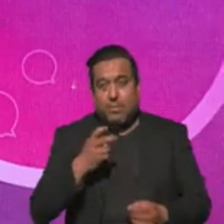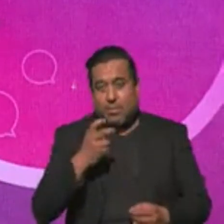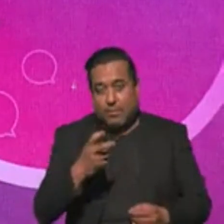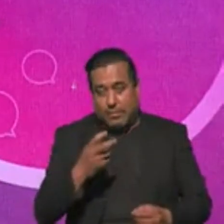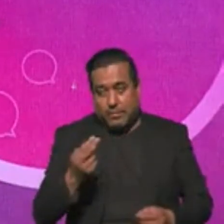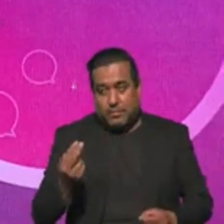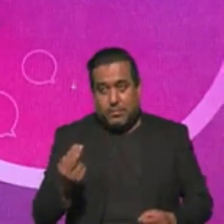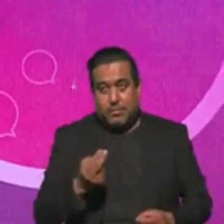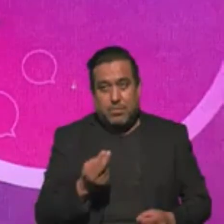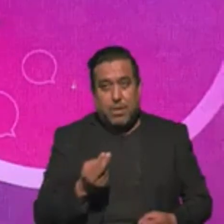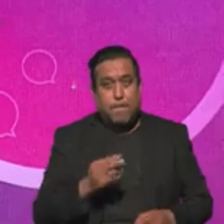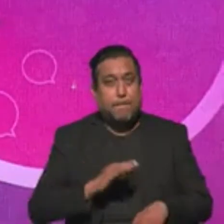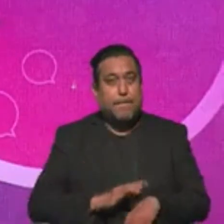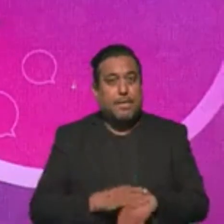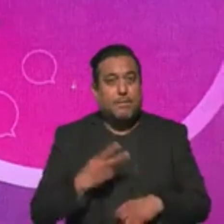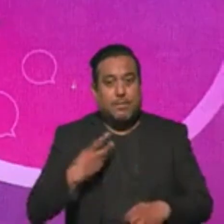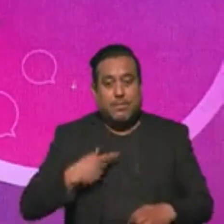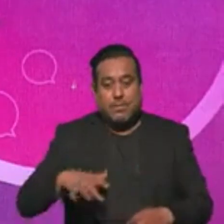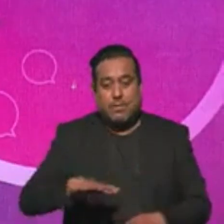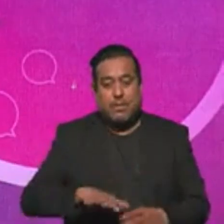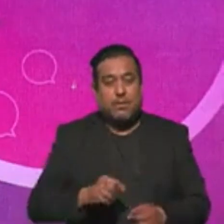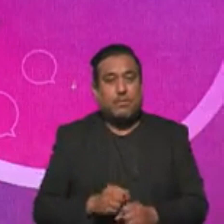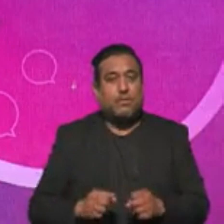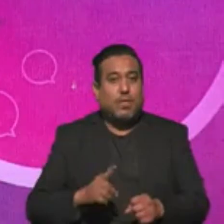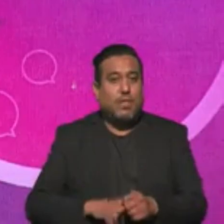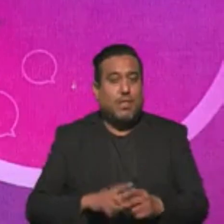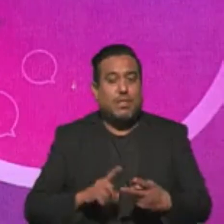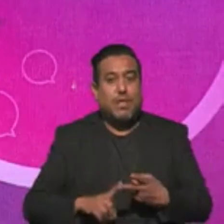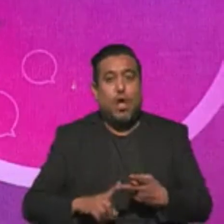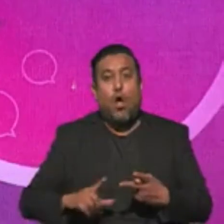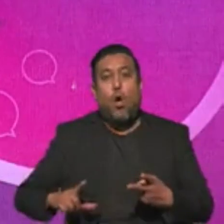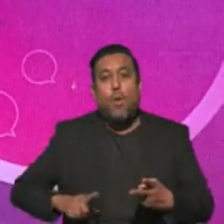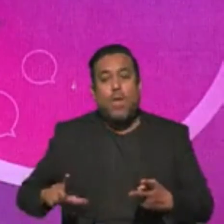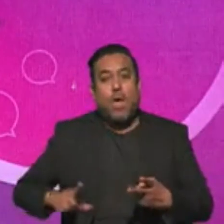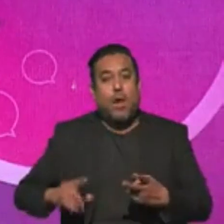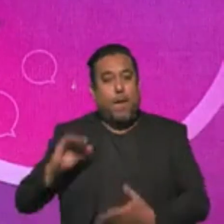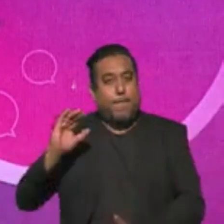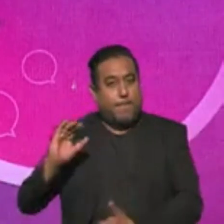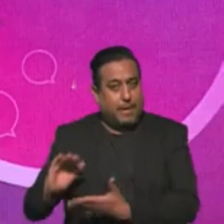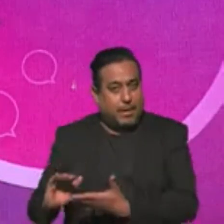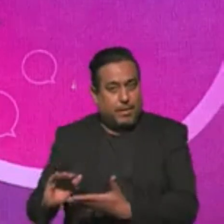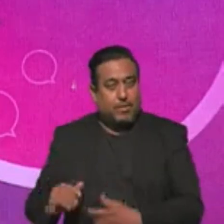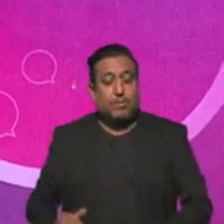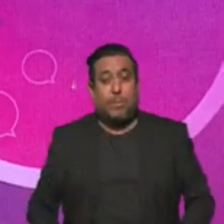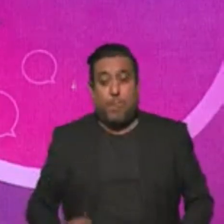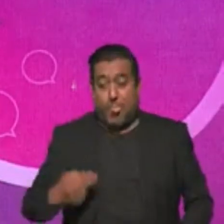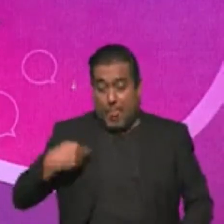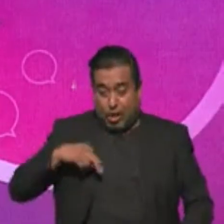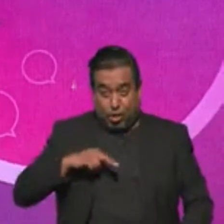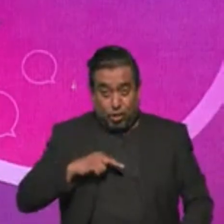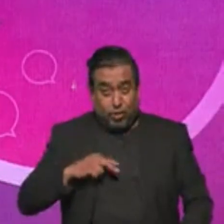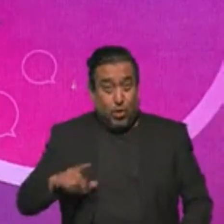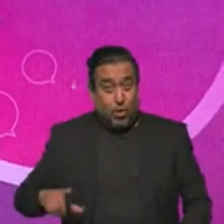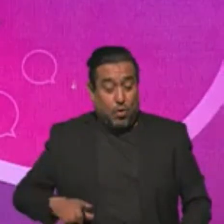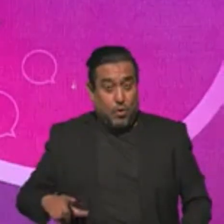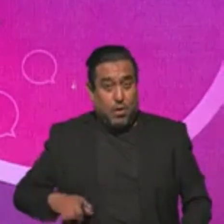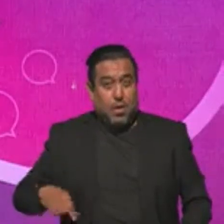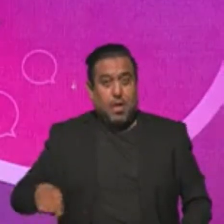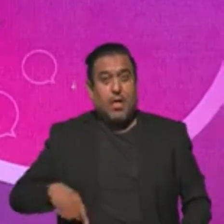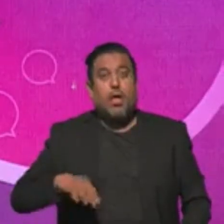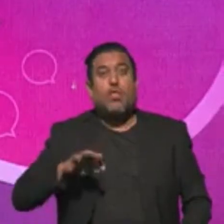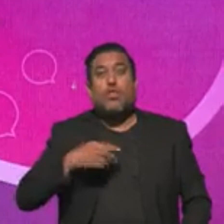necesitamos más sociedad y menos gobierno los que somos gobernantes somos